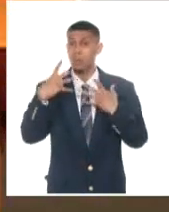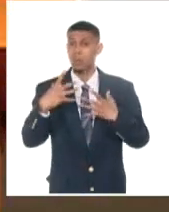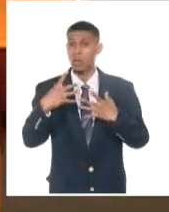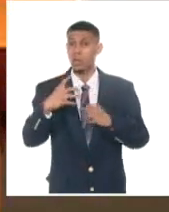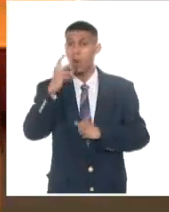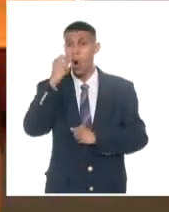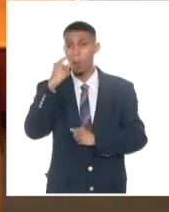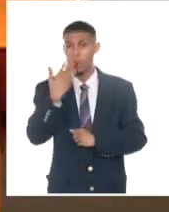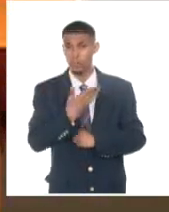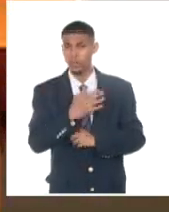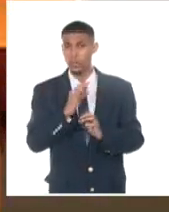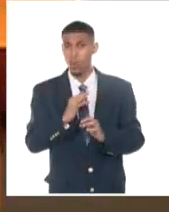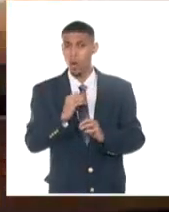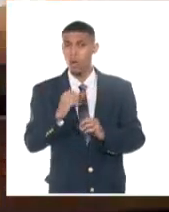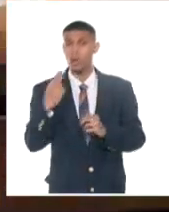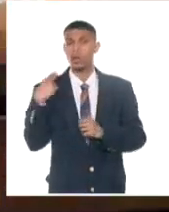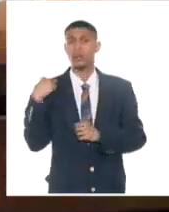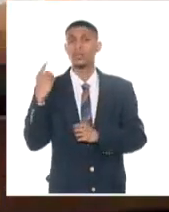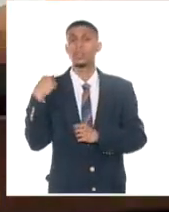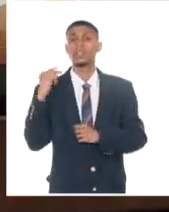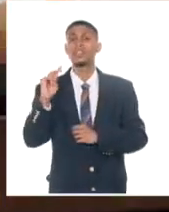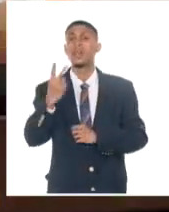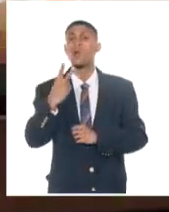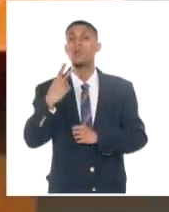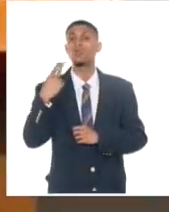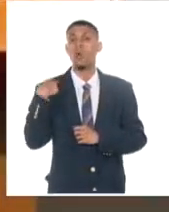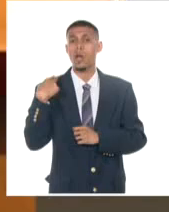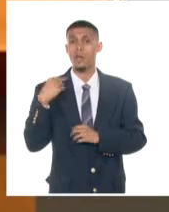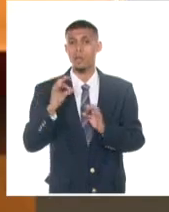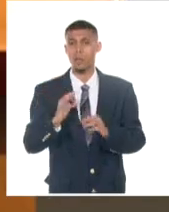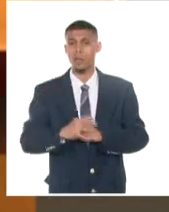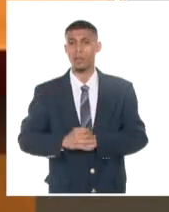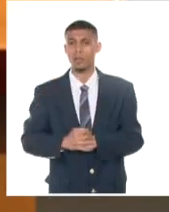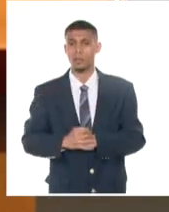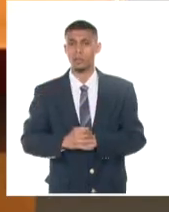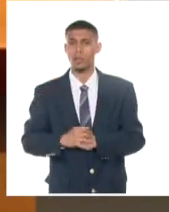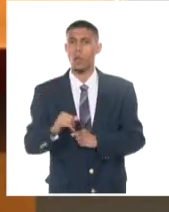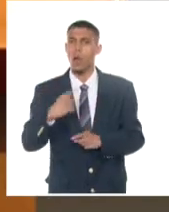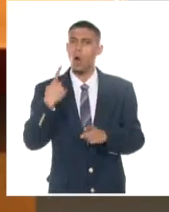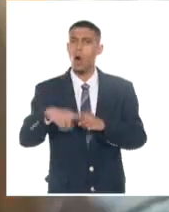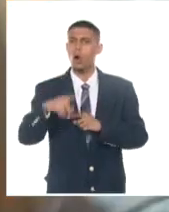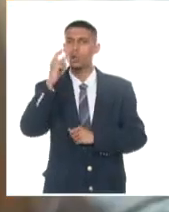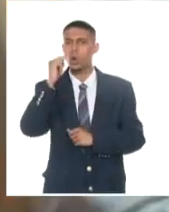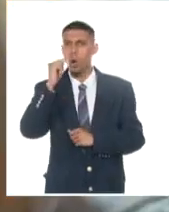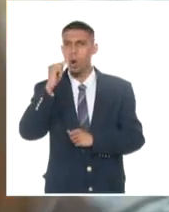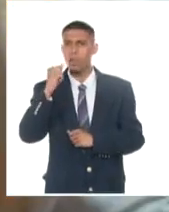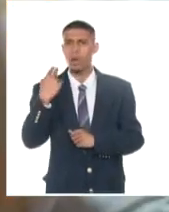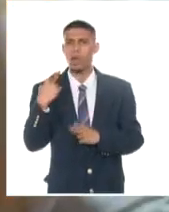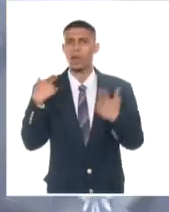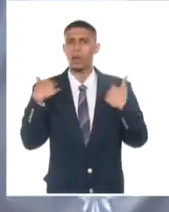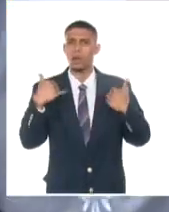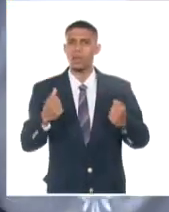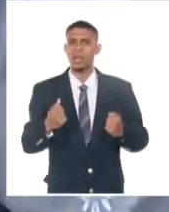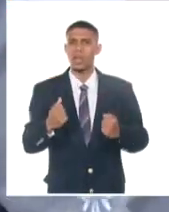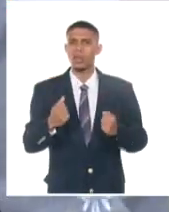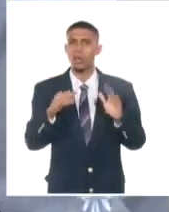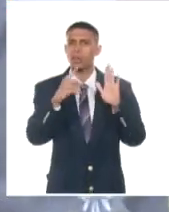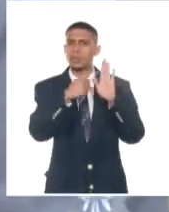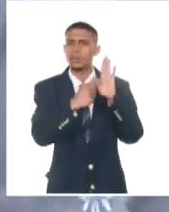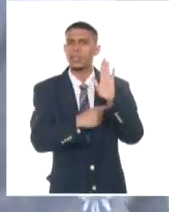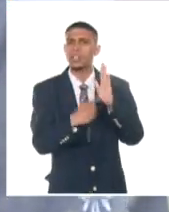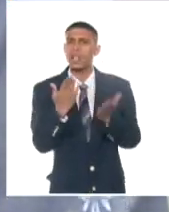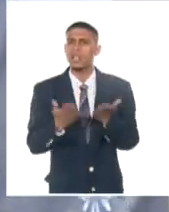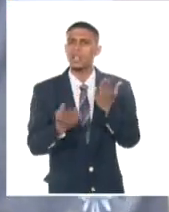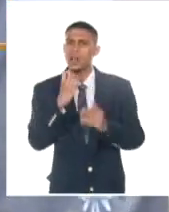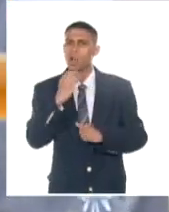Carlos Alfonso Fraga, vicejefe de la ONEI, y Antonio Aja, director del Centro de Estudios Demográficos. Este es un tema que